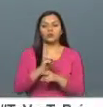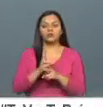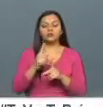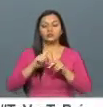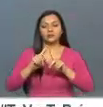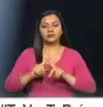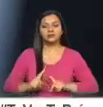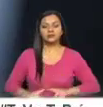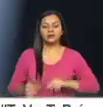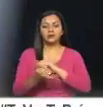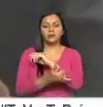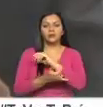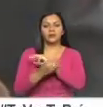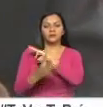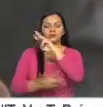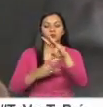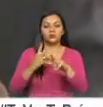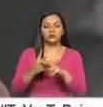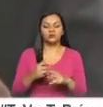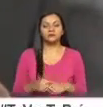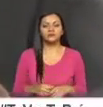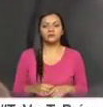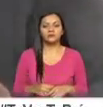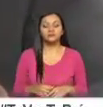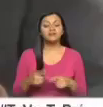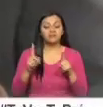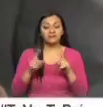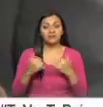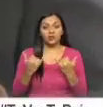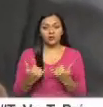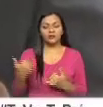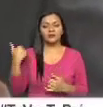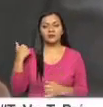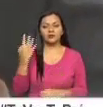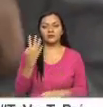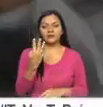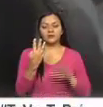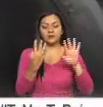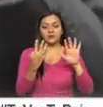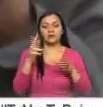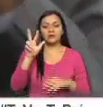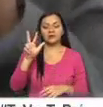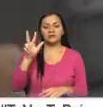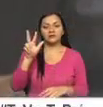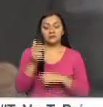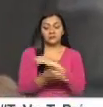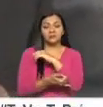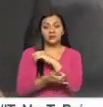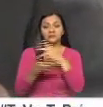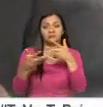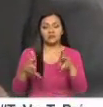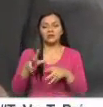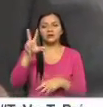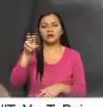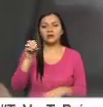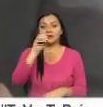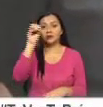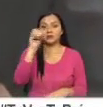varios países del mundo. En este momento tenemos 93 países, 93, la tercera parte